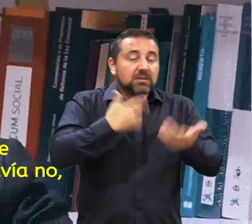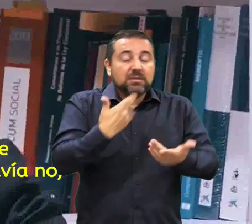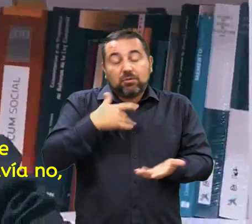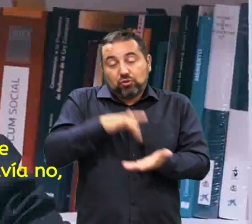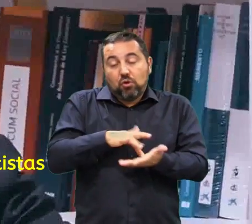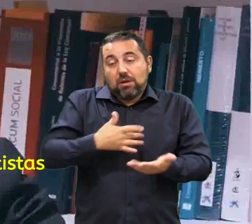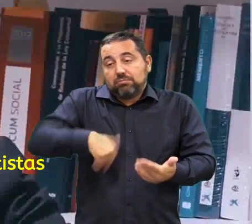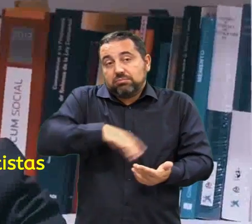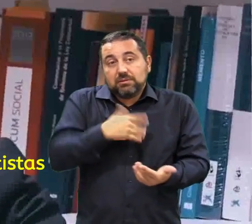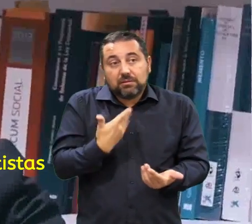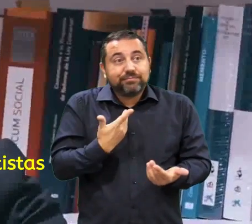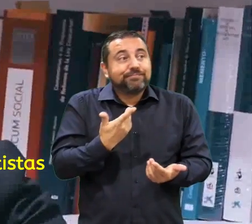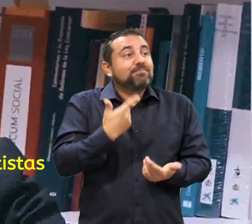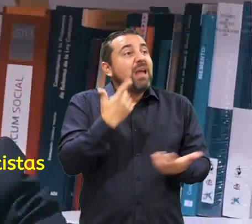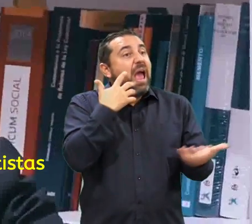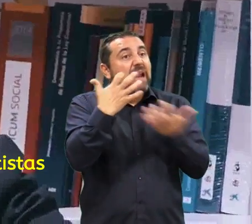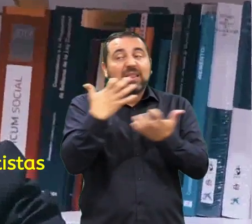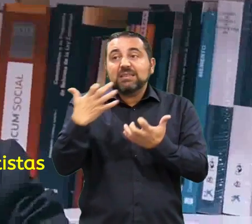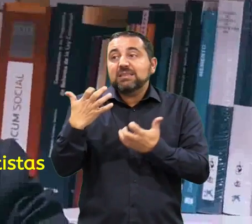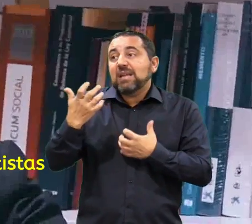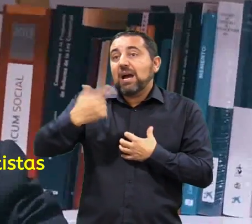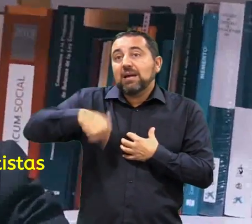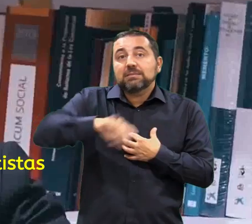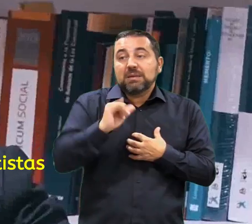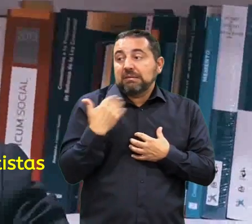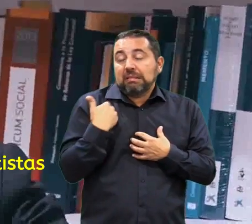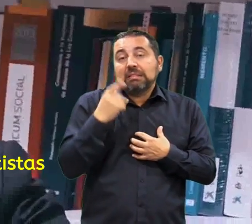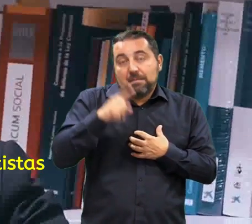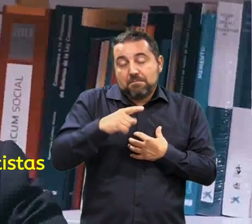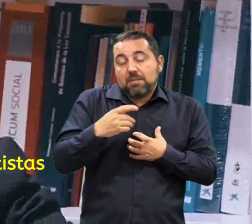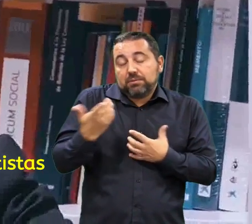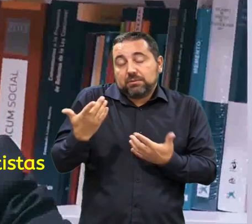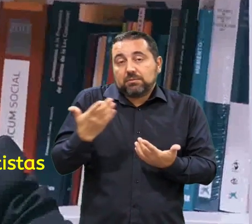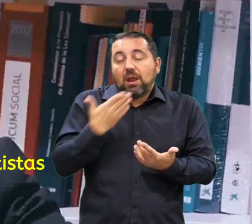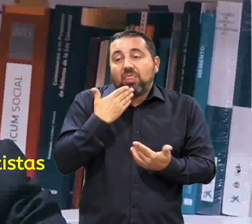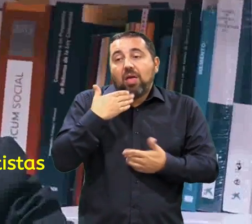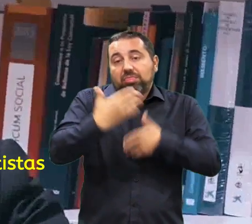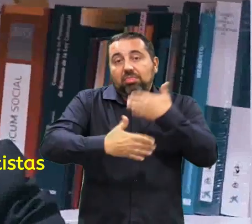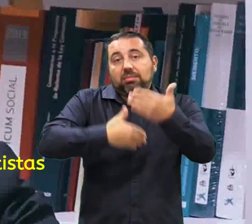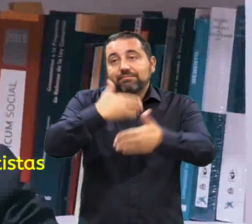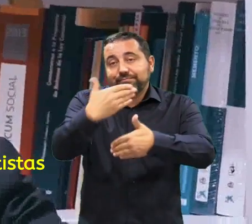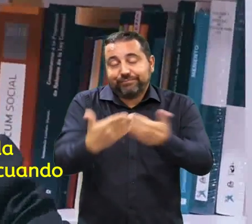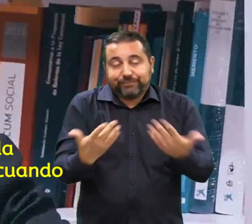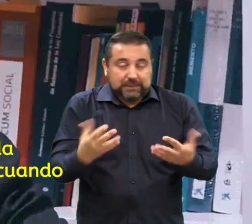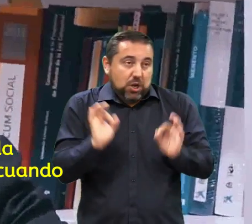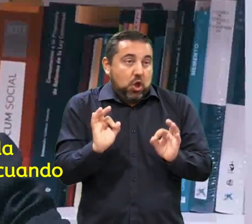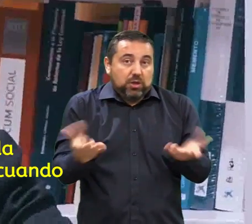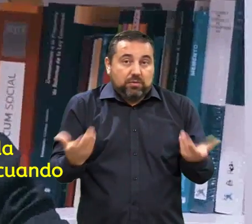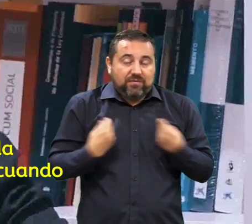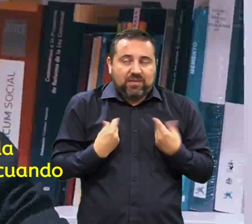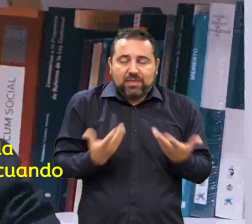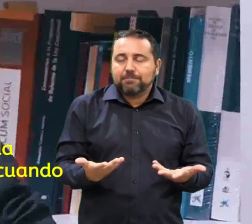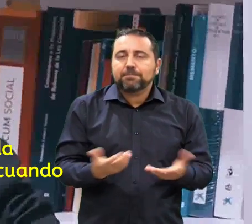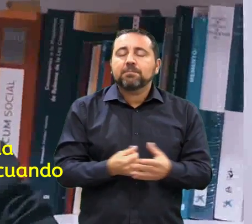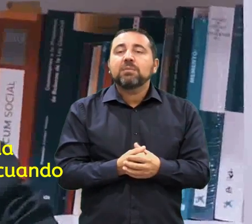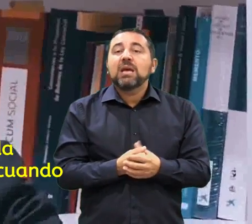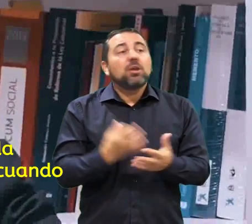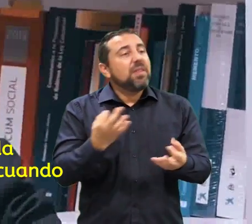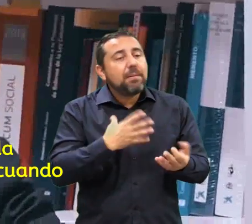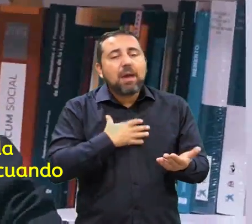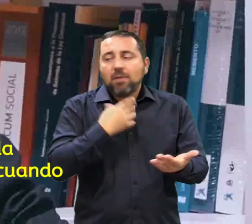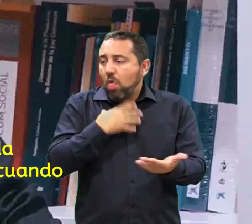llegará, porque van pasando los años también para los artistas más recientes, pues hay que intentar